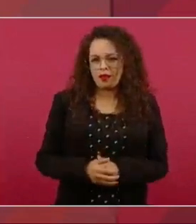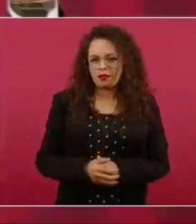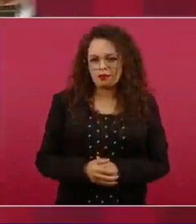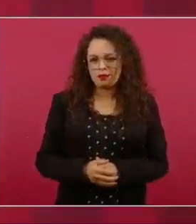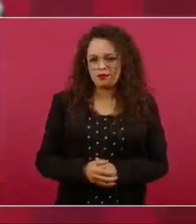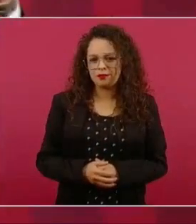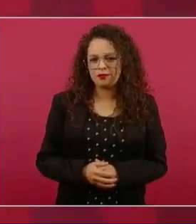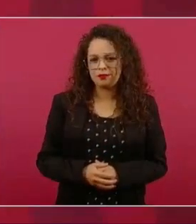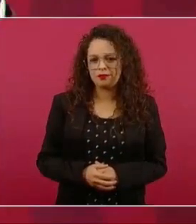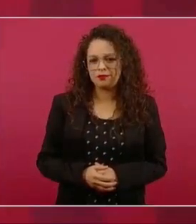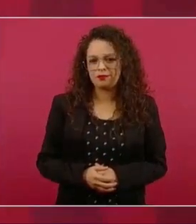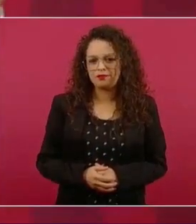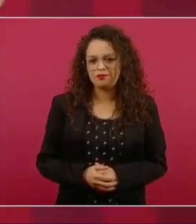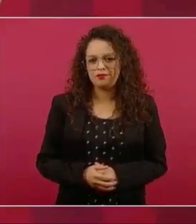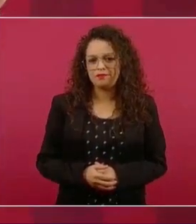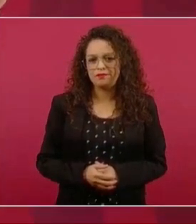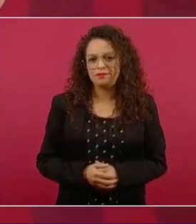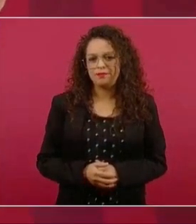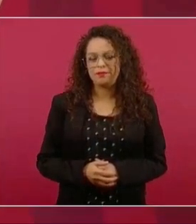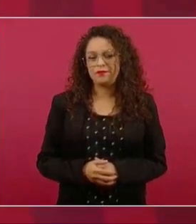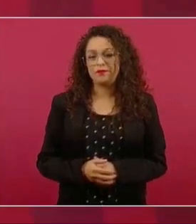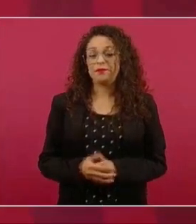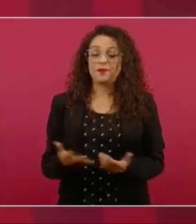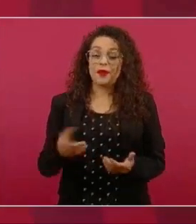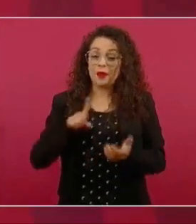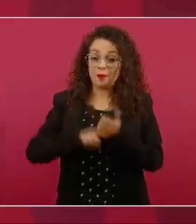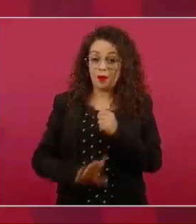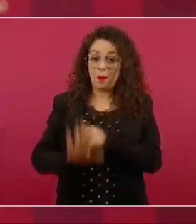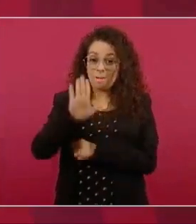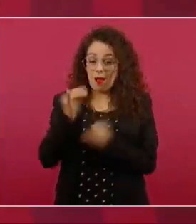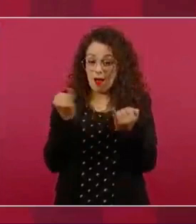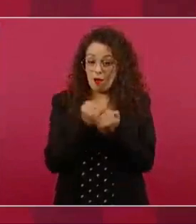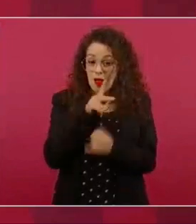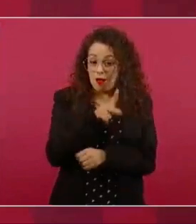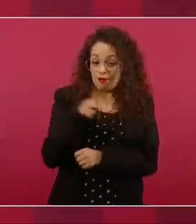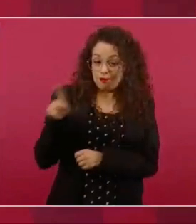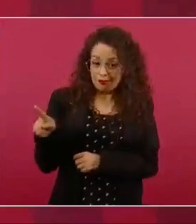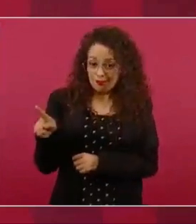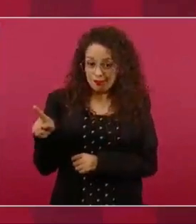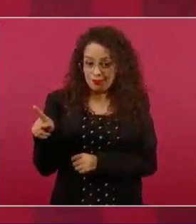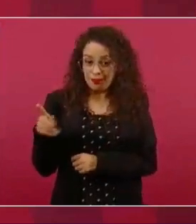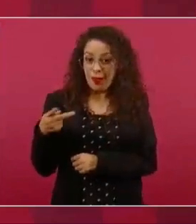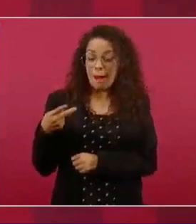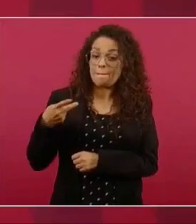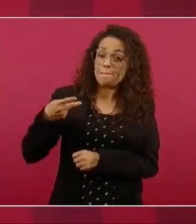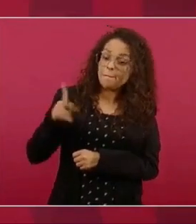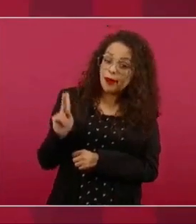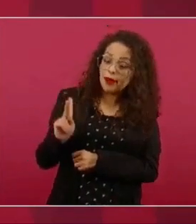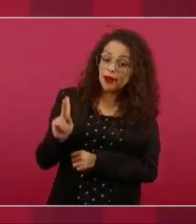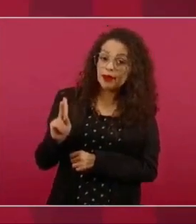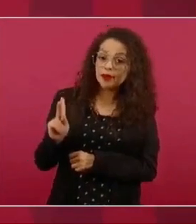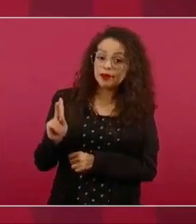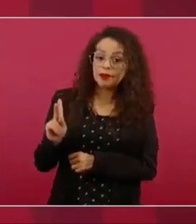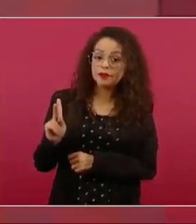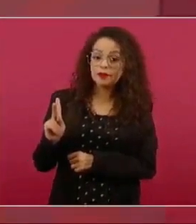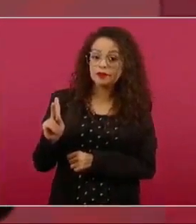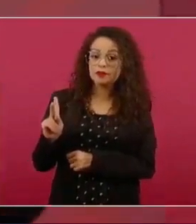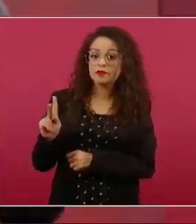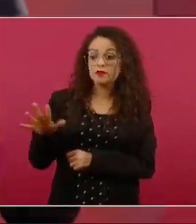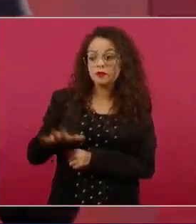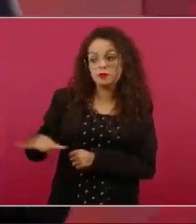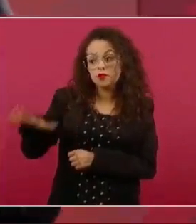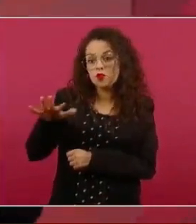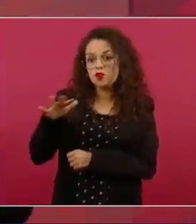Son en esencia iguales, pero unos son